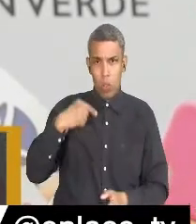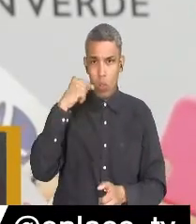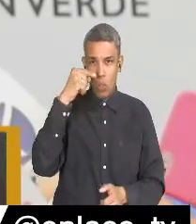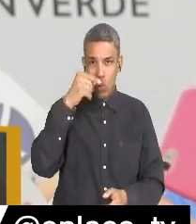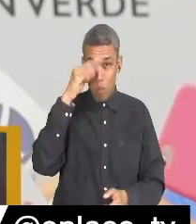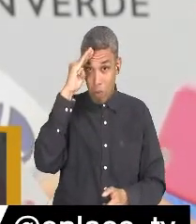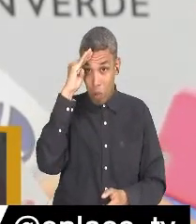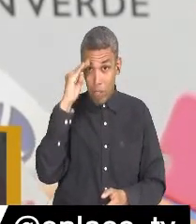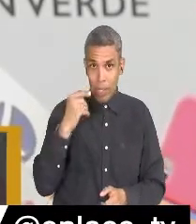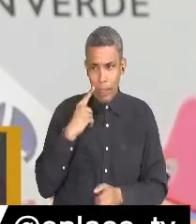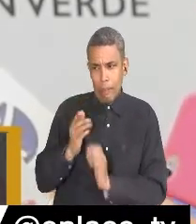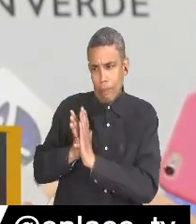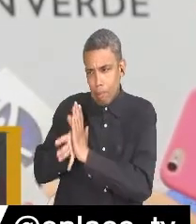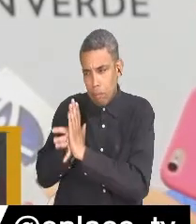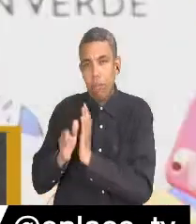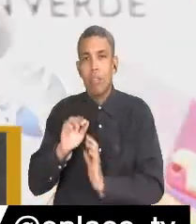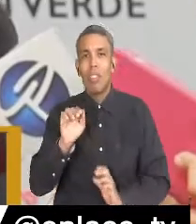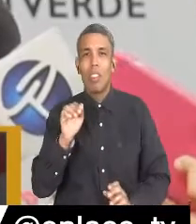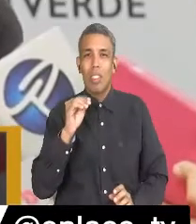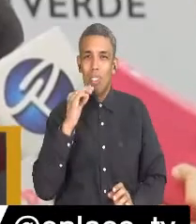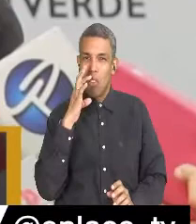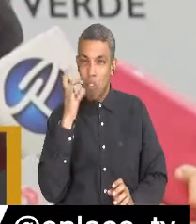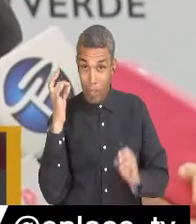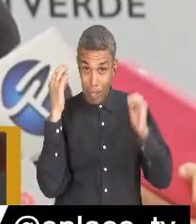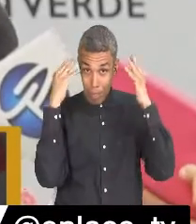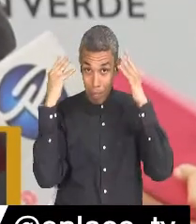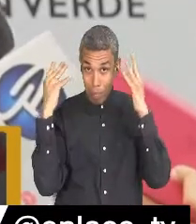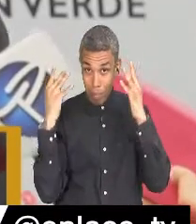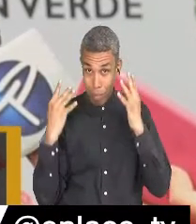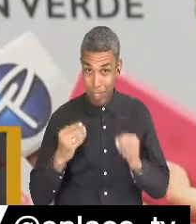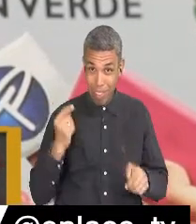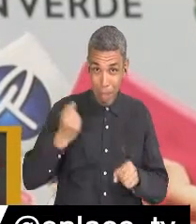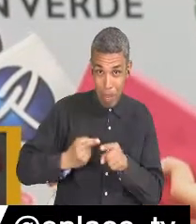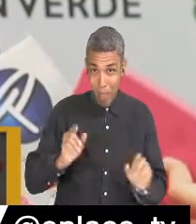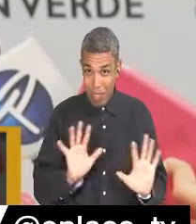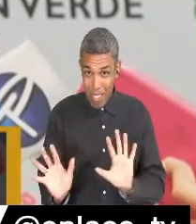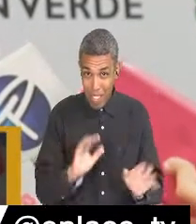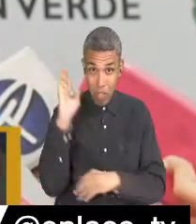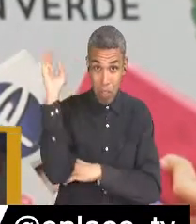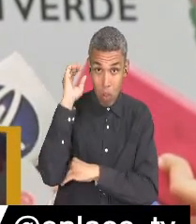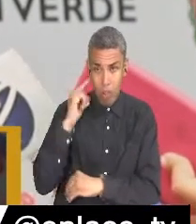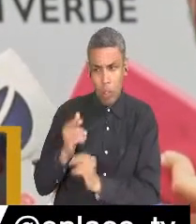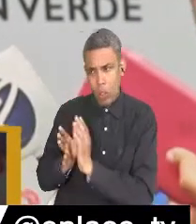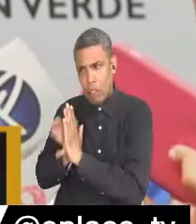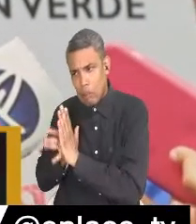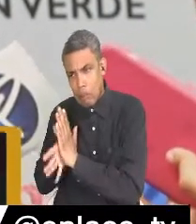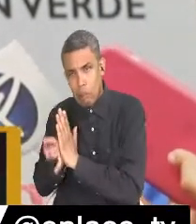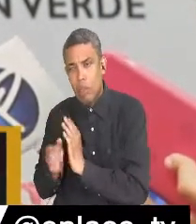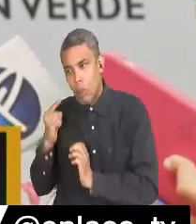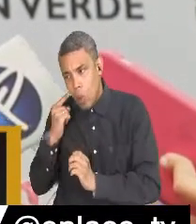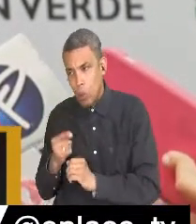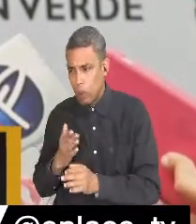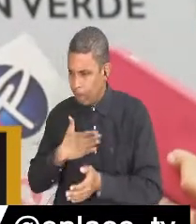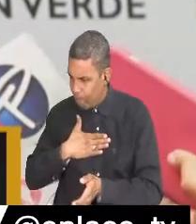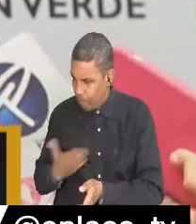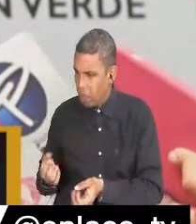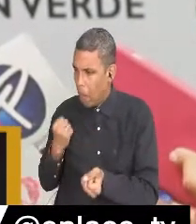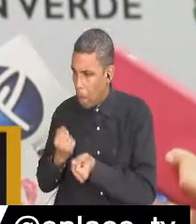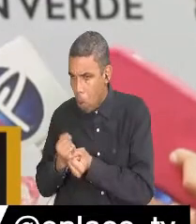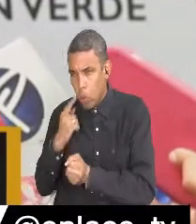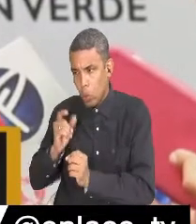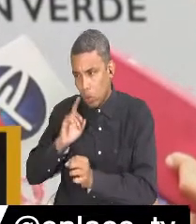para que él continúe con su vida normal. Nosotros, como le digo, lo hemos venido acompañando al jugador. Inicialmente se le ofreció la protección,